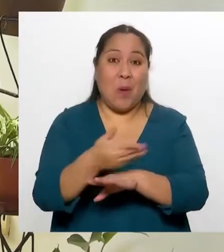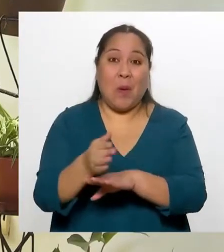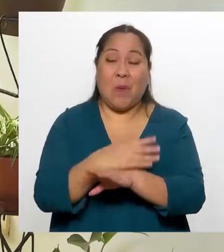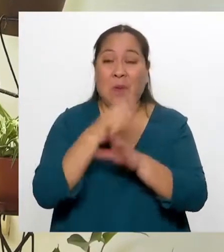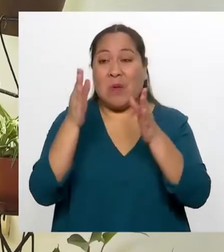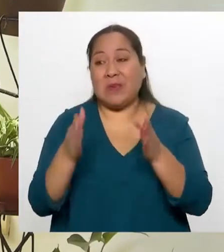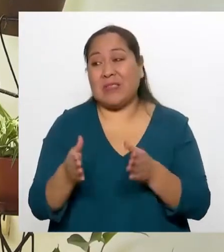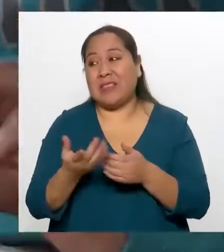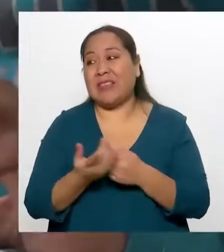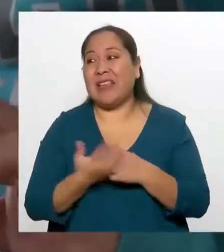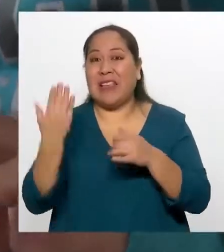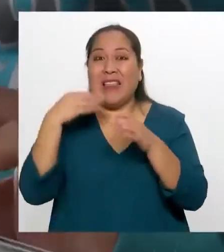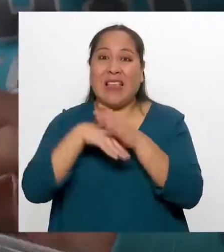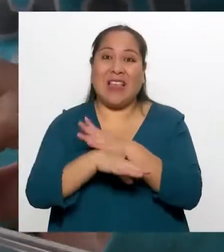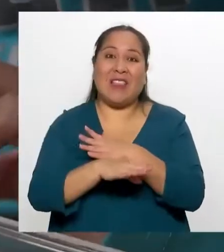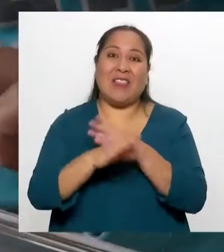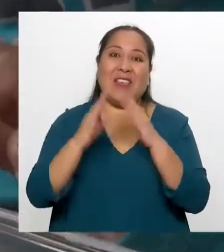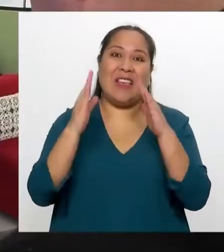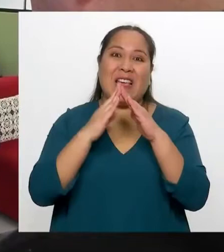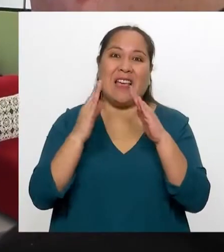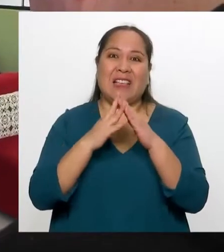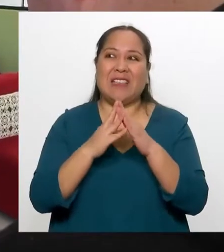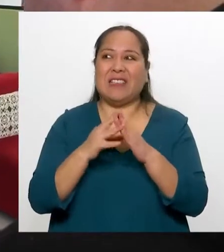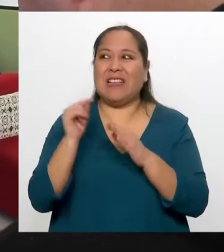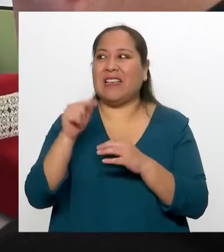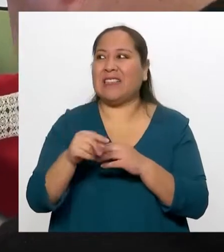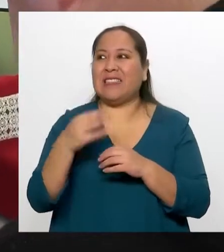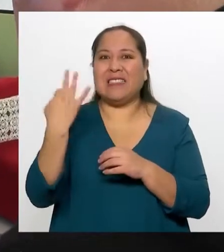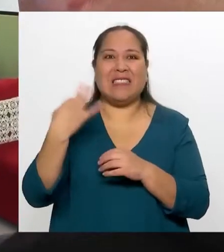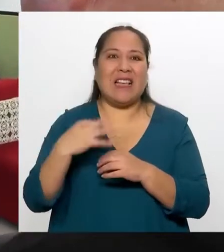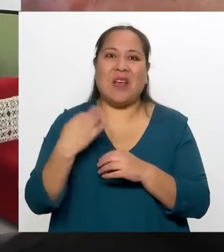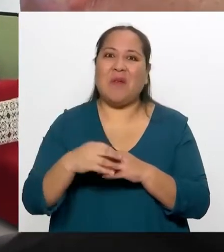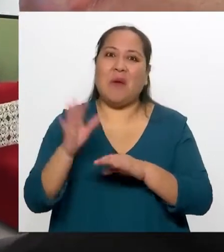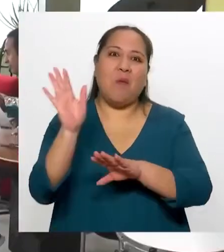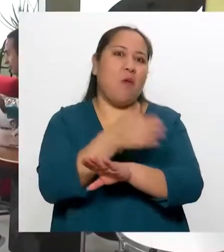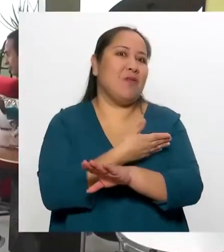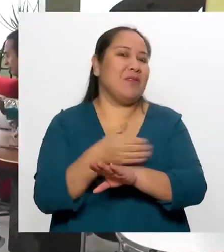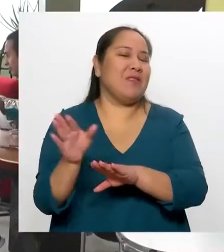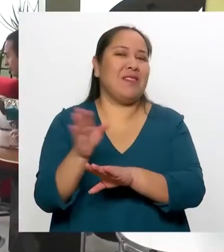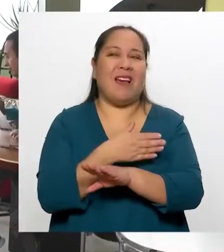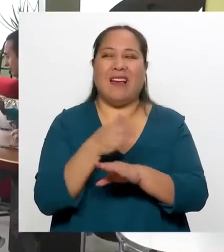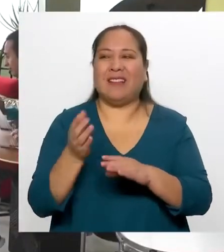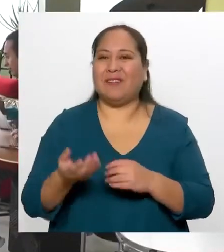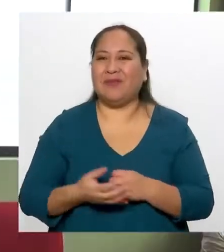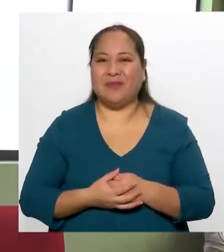músico en casa que todo hace música.